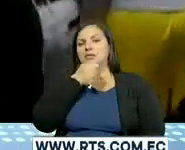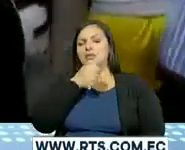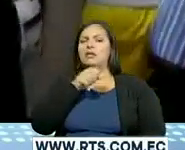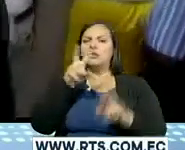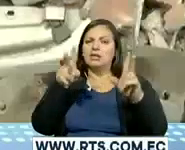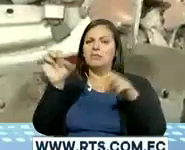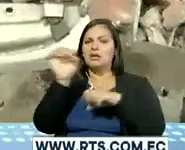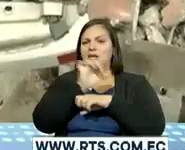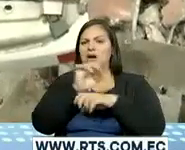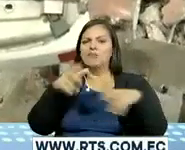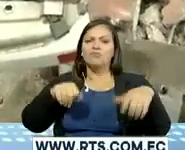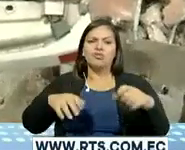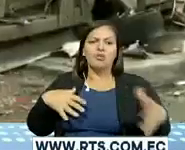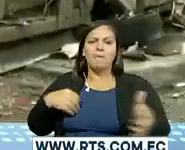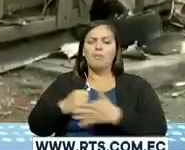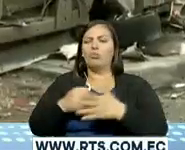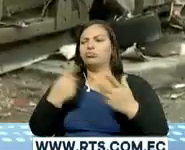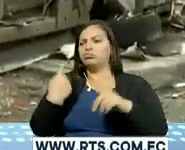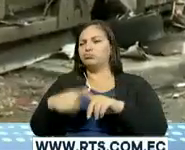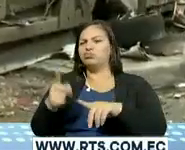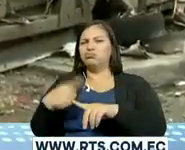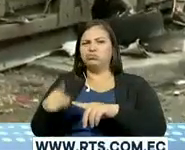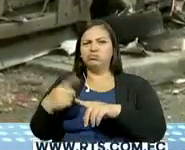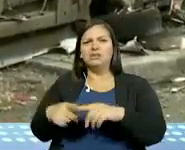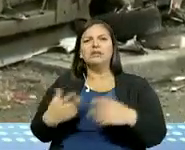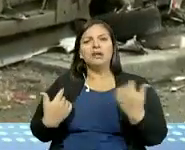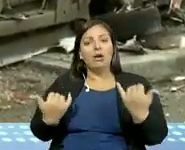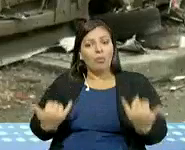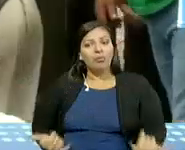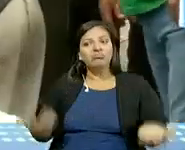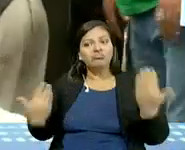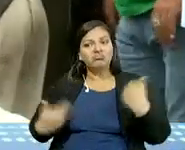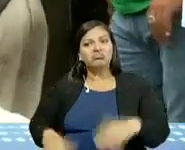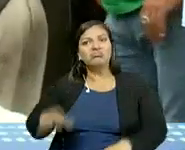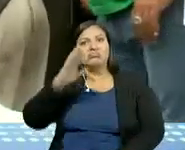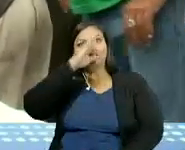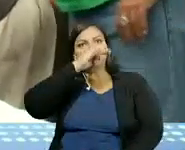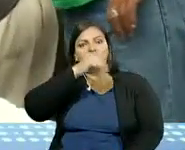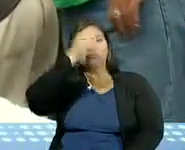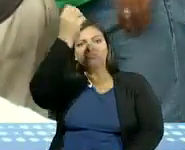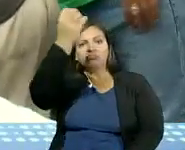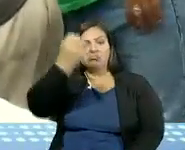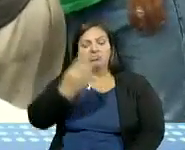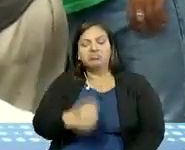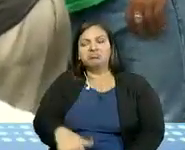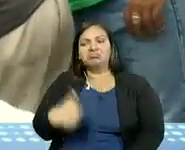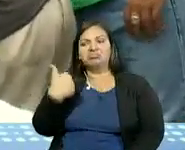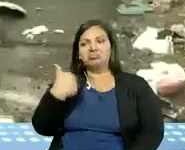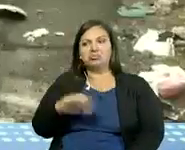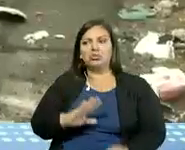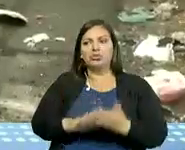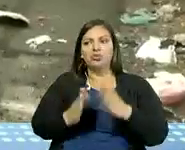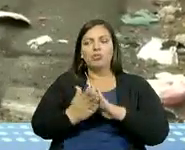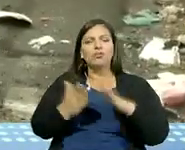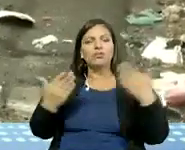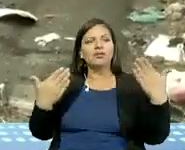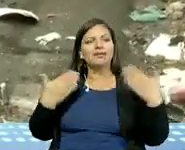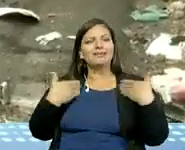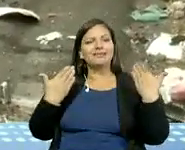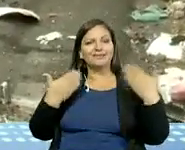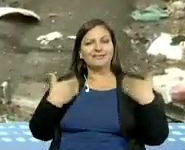general Alama acerca de esta implementación del semáforo en esta comunidad. Realmente felices se encuentran todos los